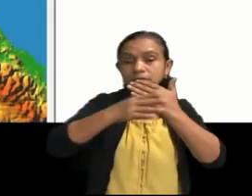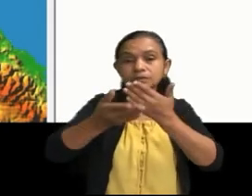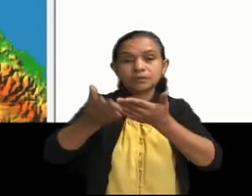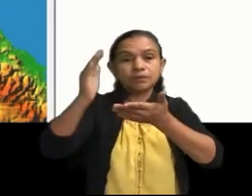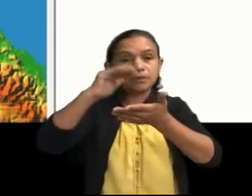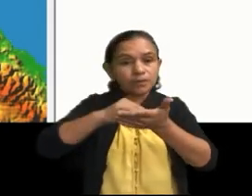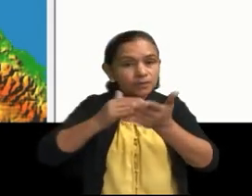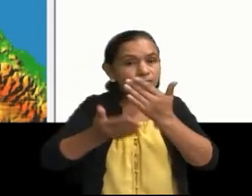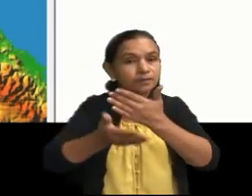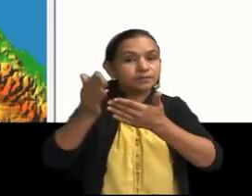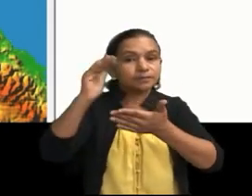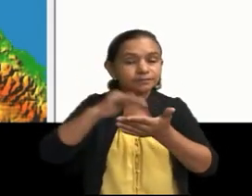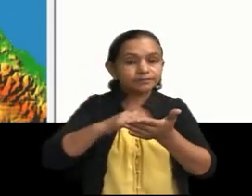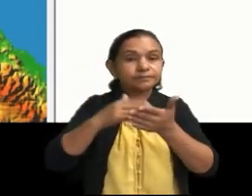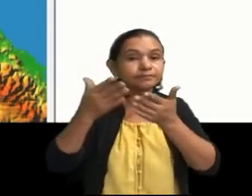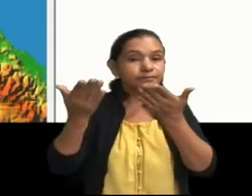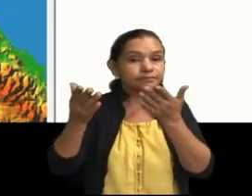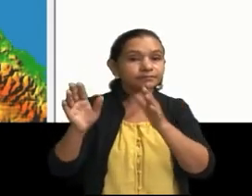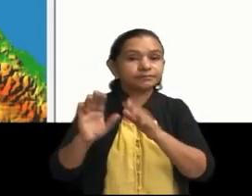vez en caso del evento.